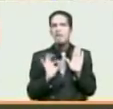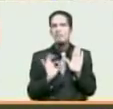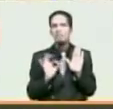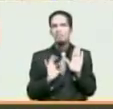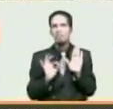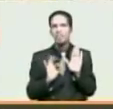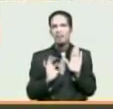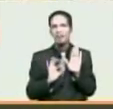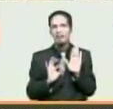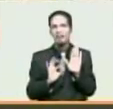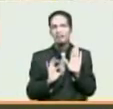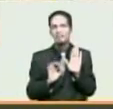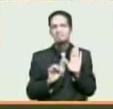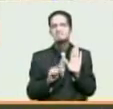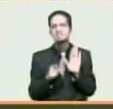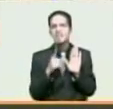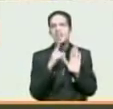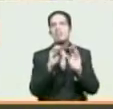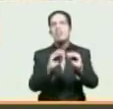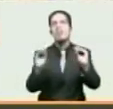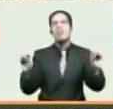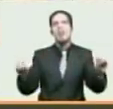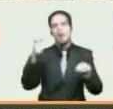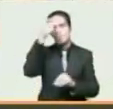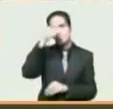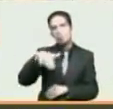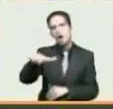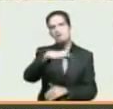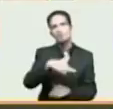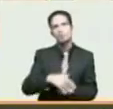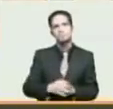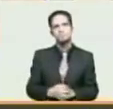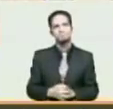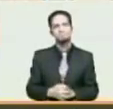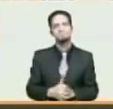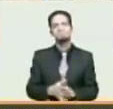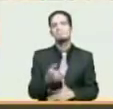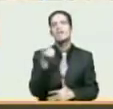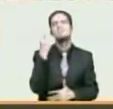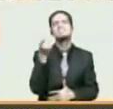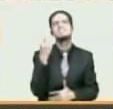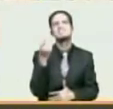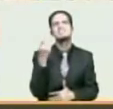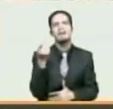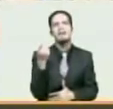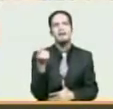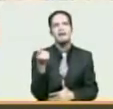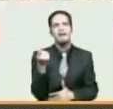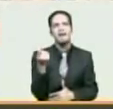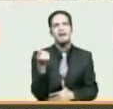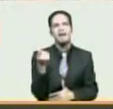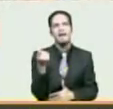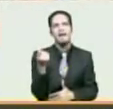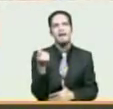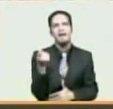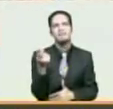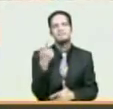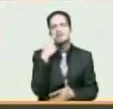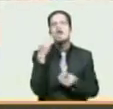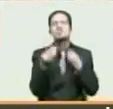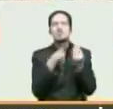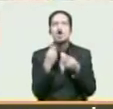parte una Asamblea Nacional Constituyente. Es más, ni siquiera estaba prevista cómo se podía